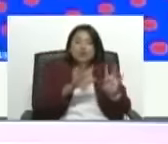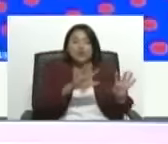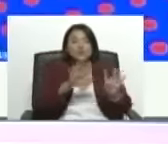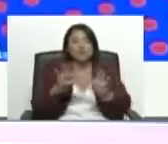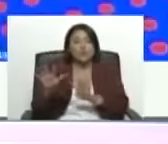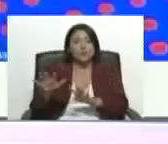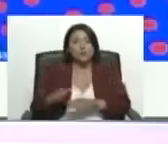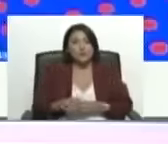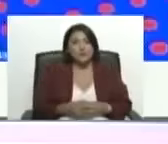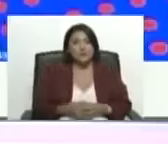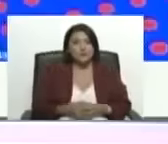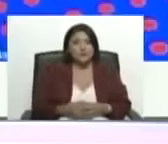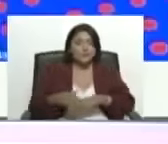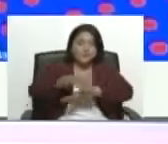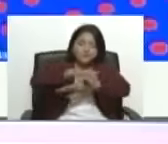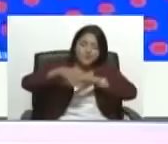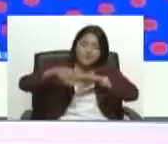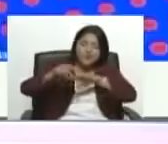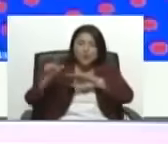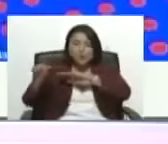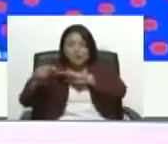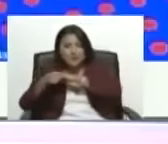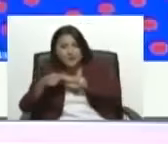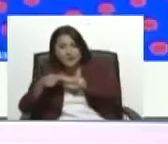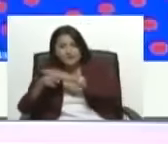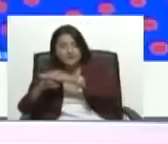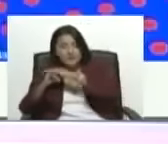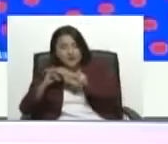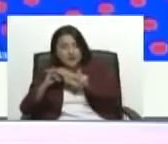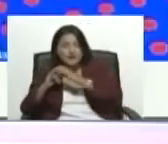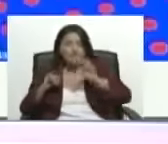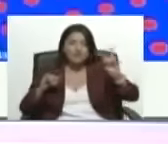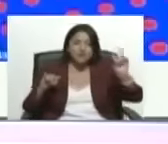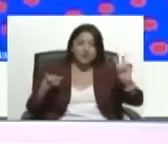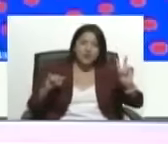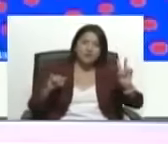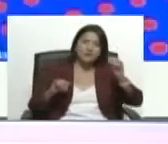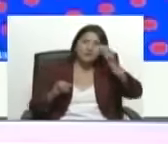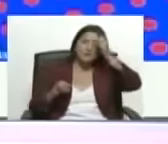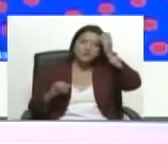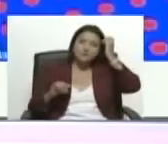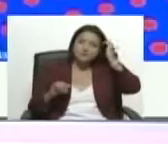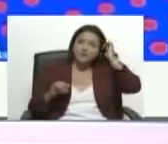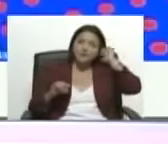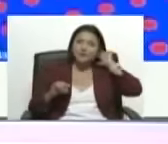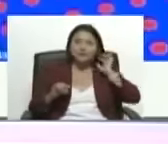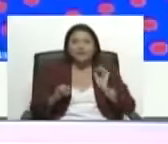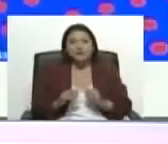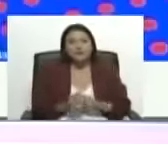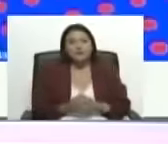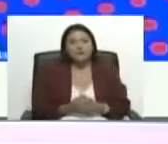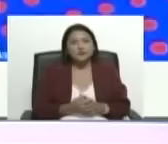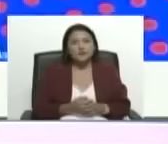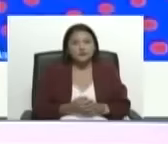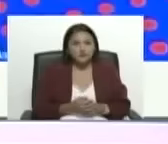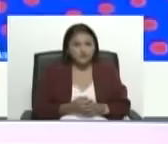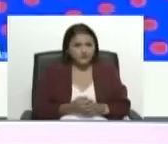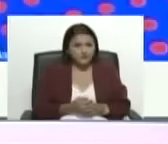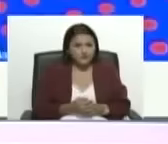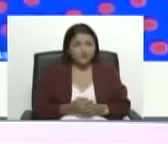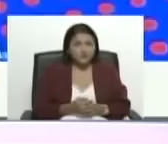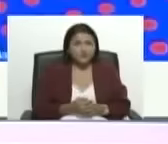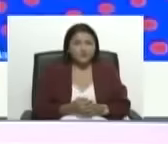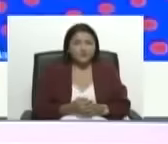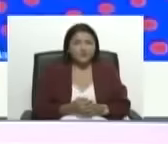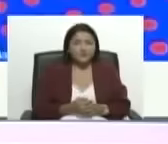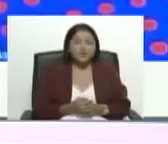frontera de Venezuela y la Guayana Esequiba británica. Reserva semejante a esta fue